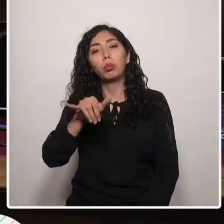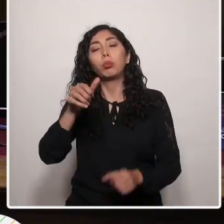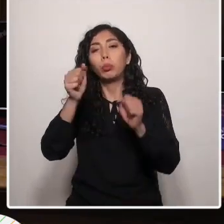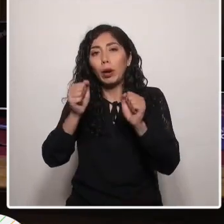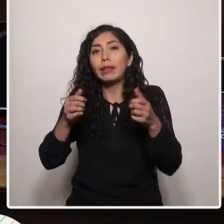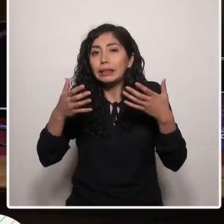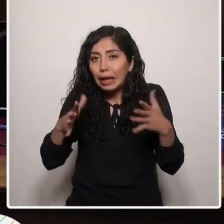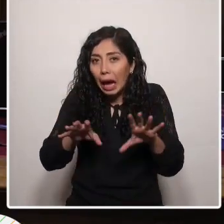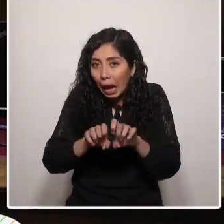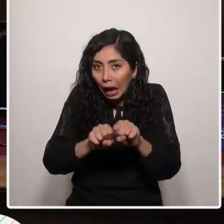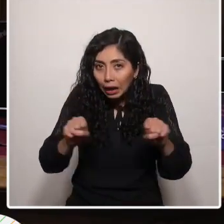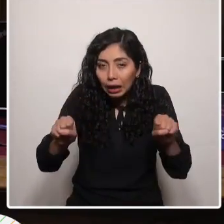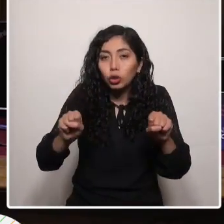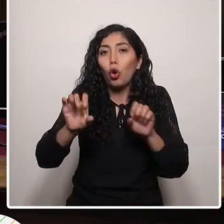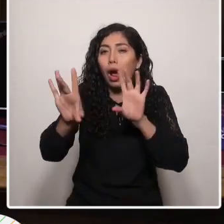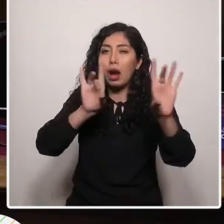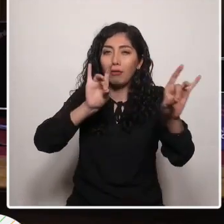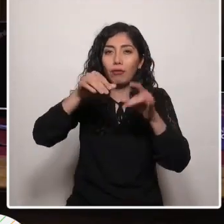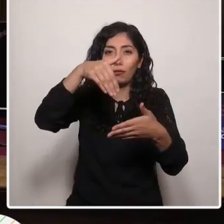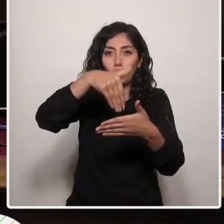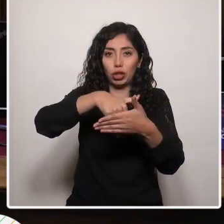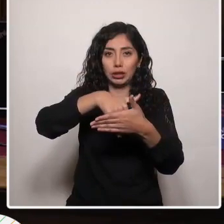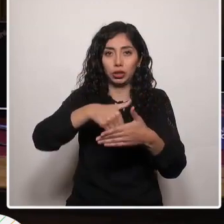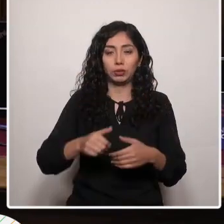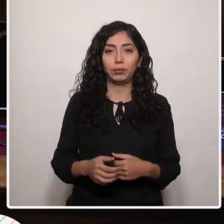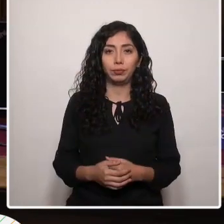a la elección.